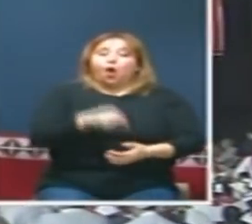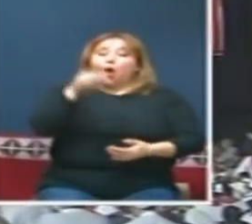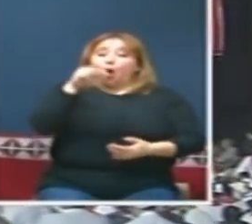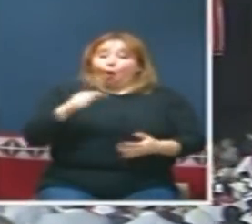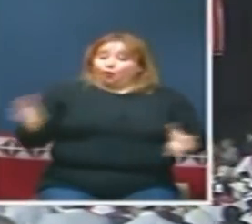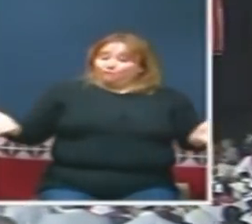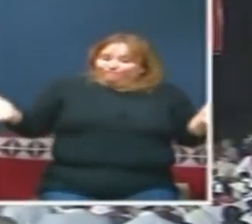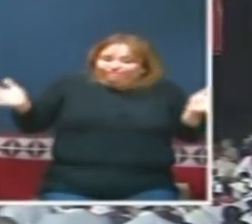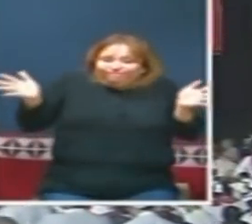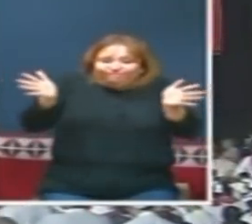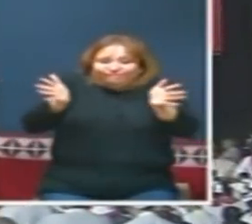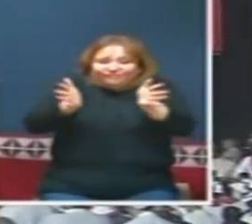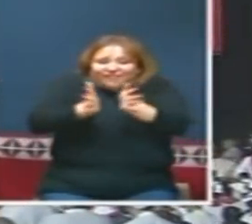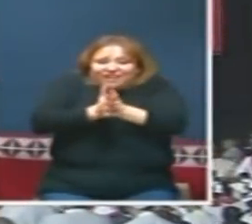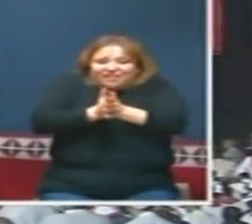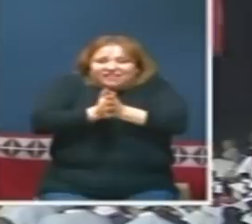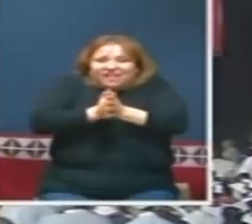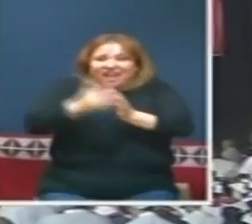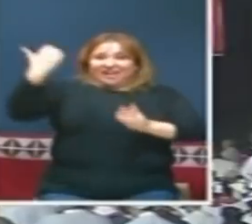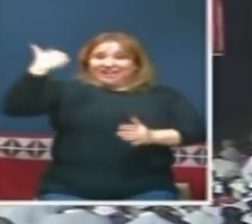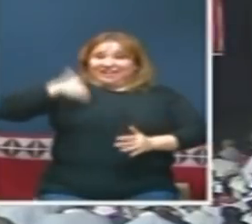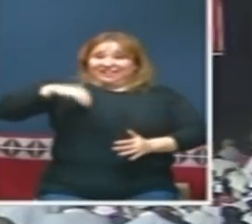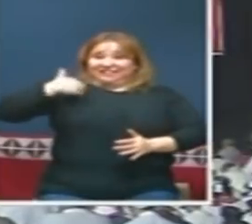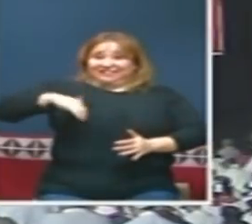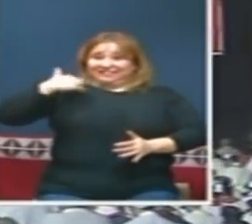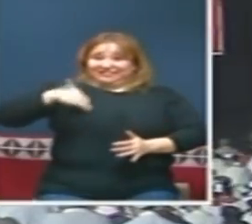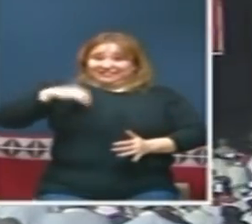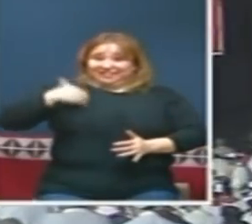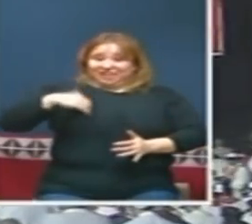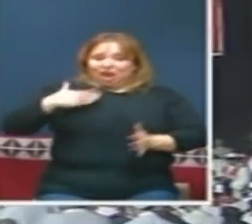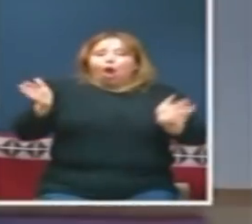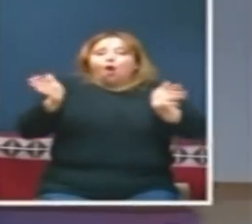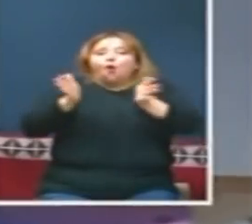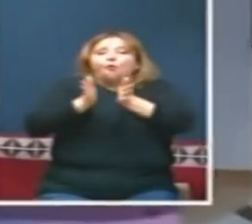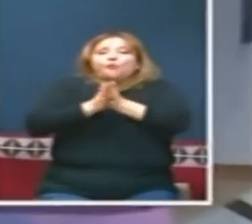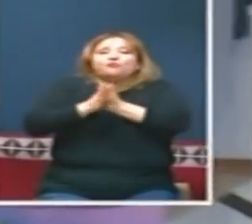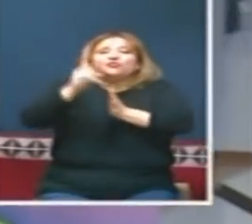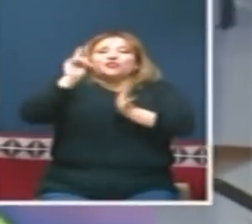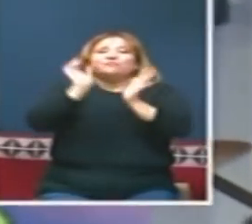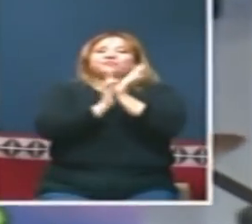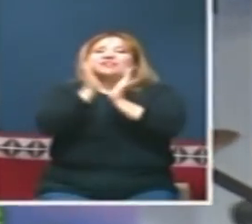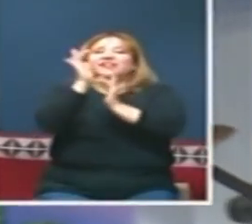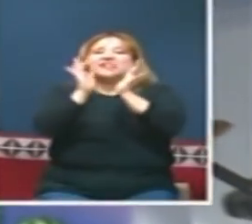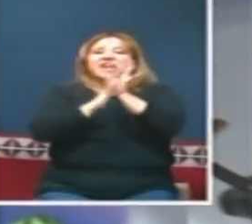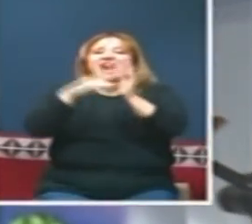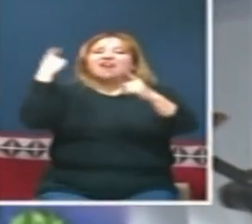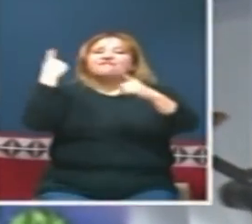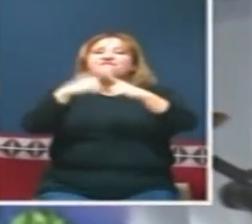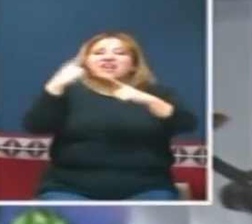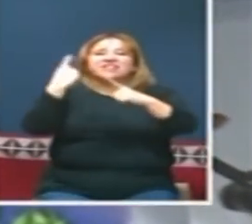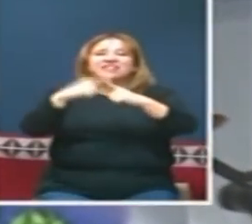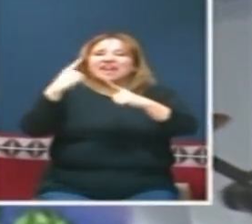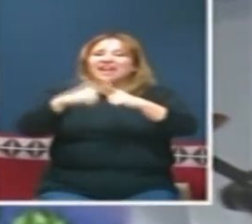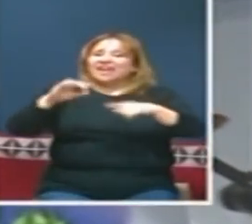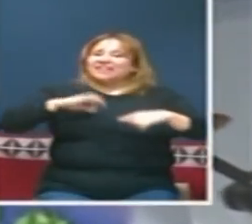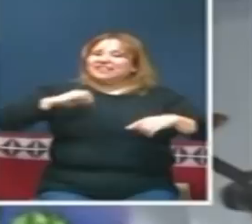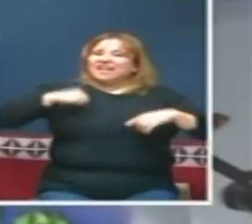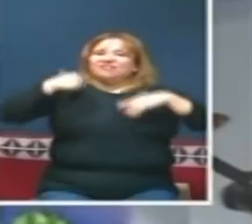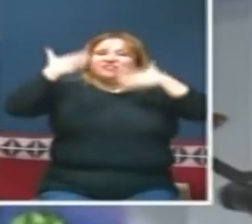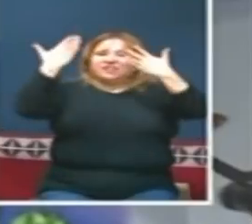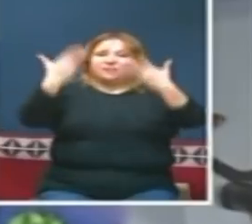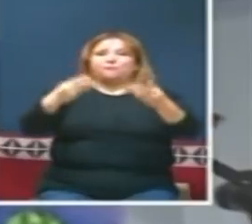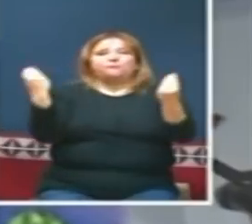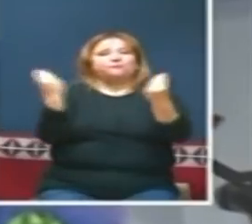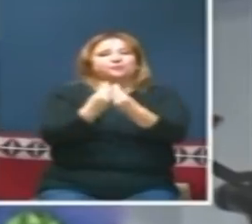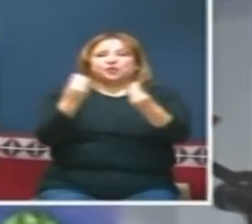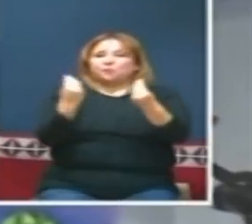nos unimos a la patria grande y junto a Jesús celebrar la vida y la vida